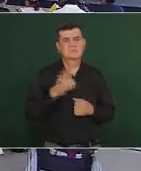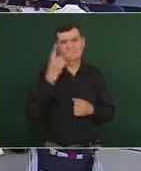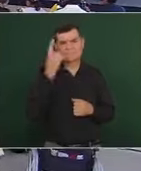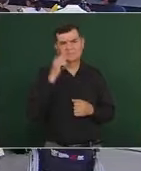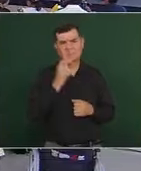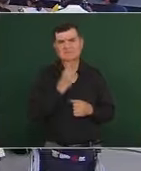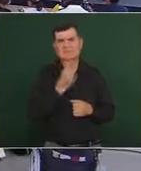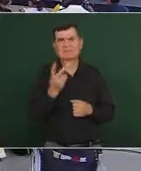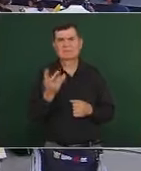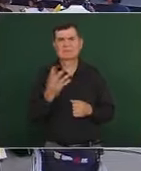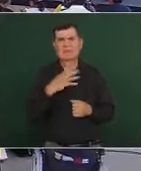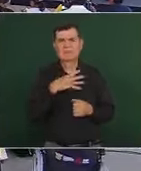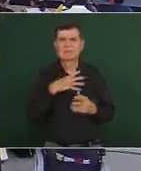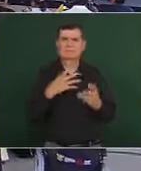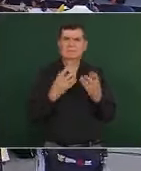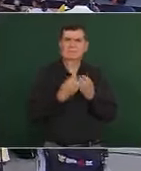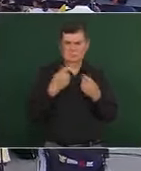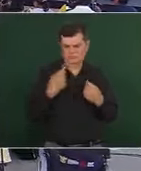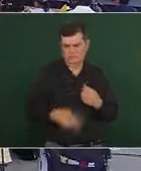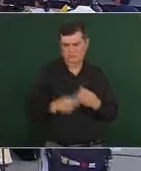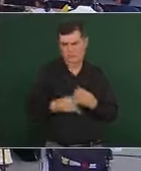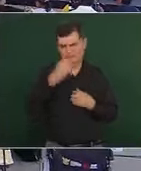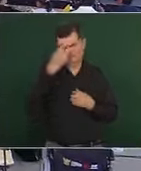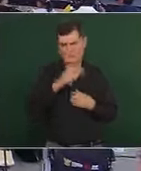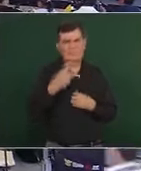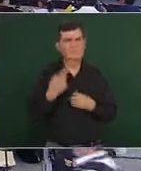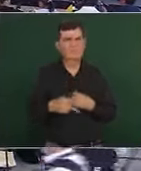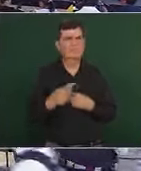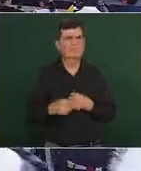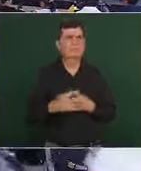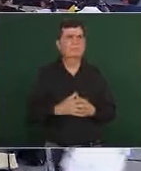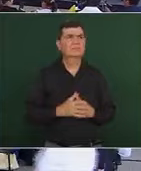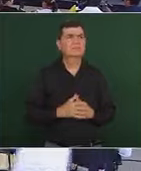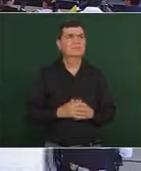porque son paisanos nuestros y además porque